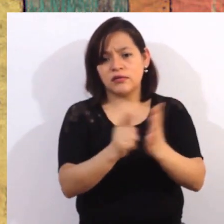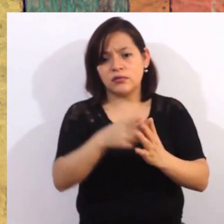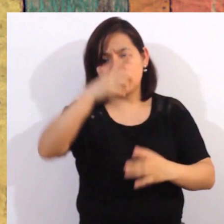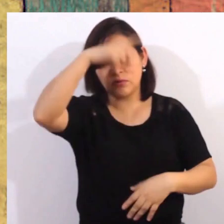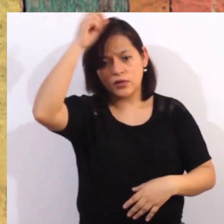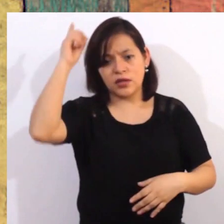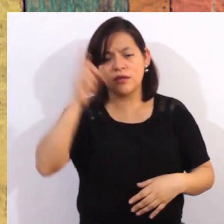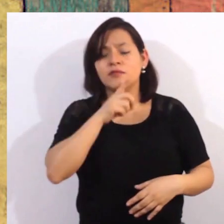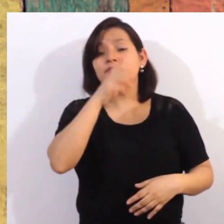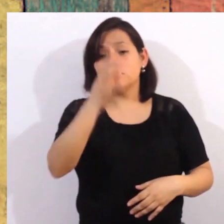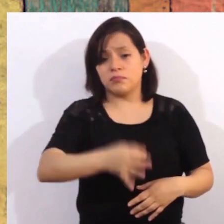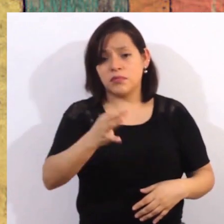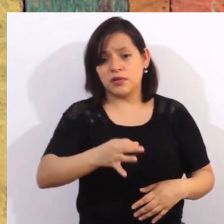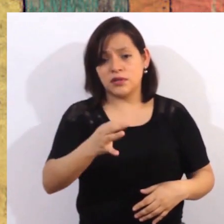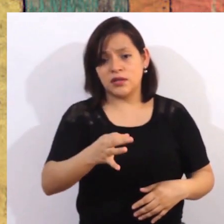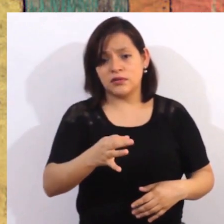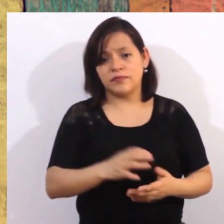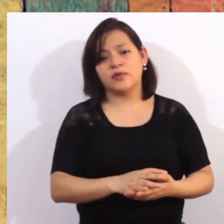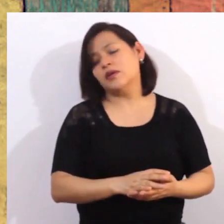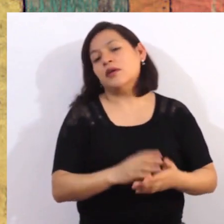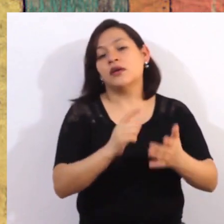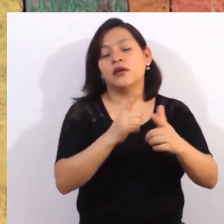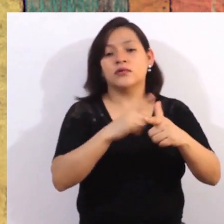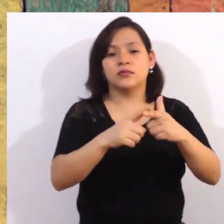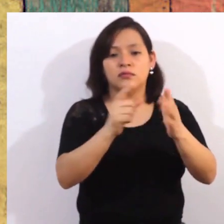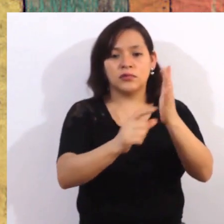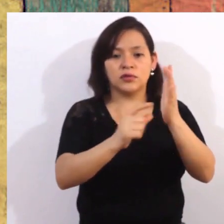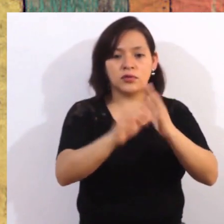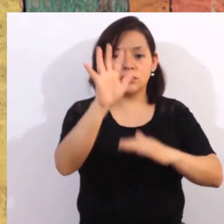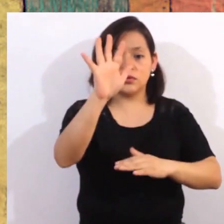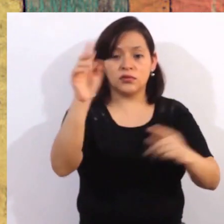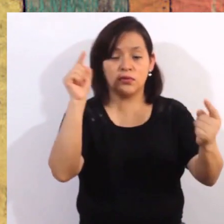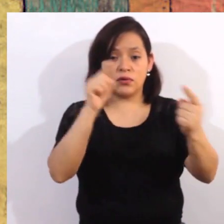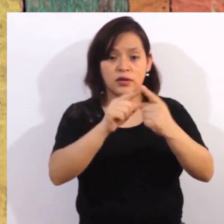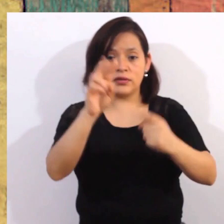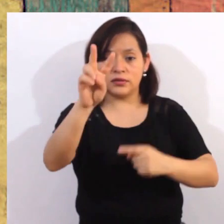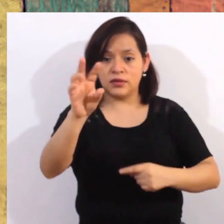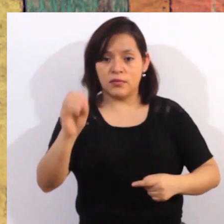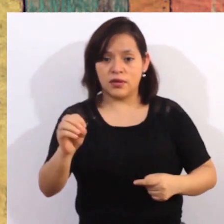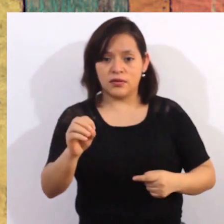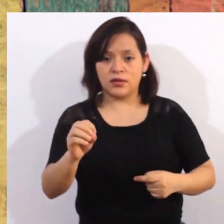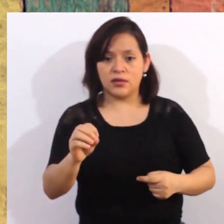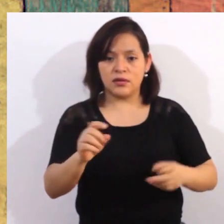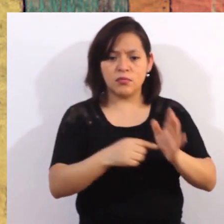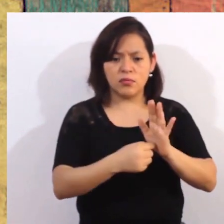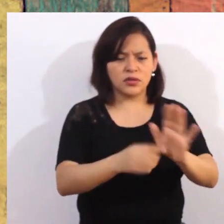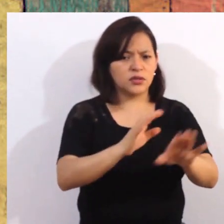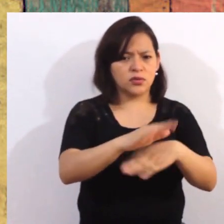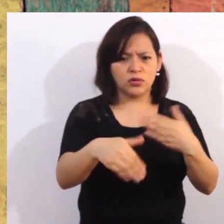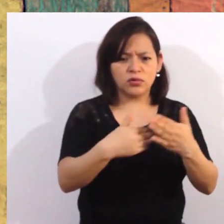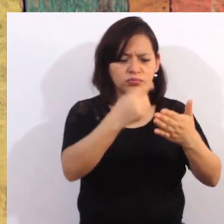Entonces, desde el versículo 5 al 20 se va a describir minuciosamente cómo sucedió este